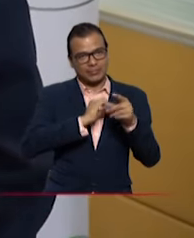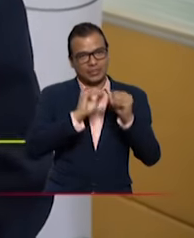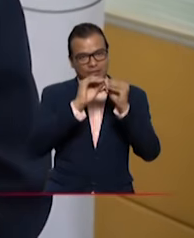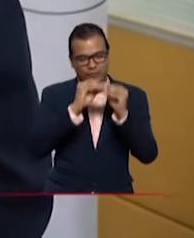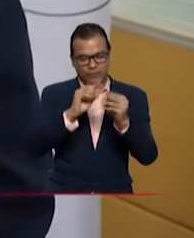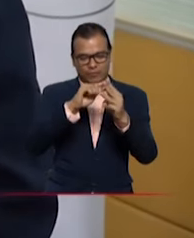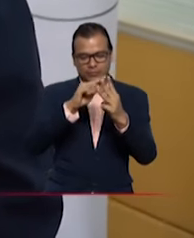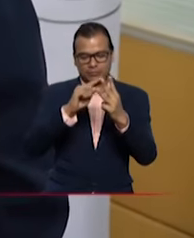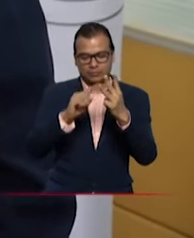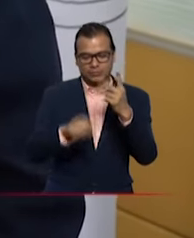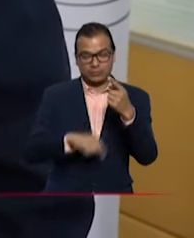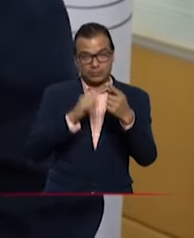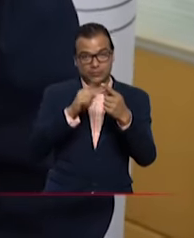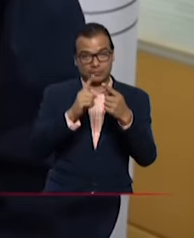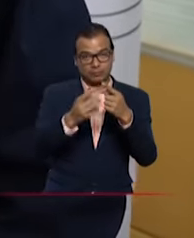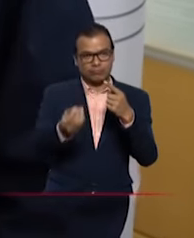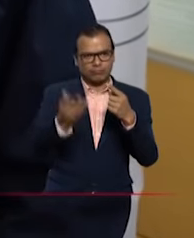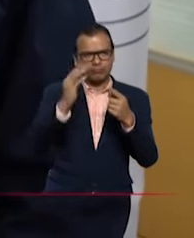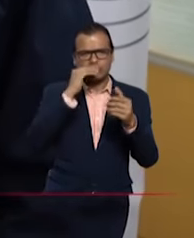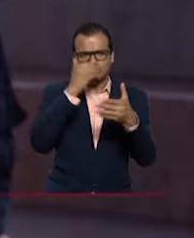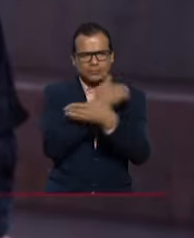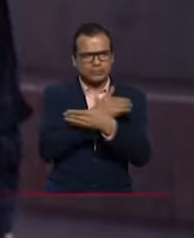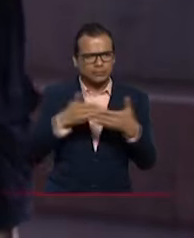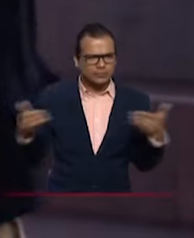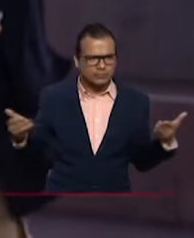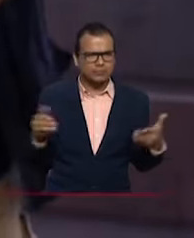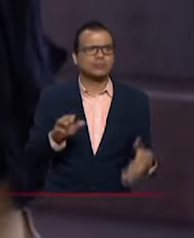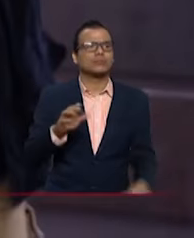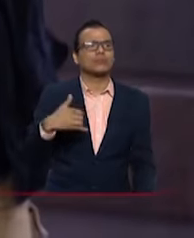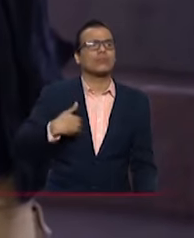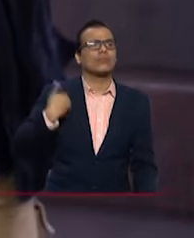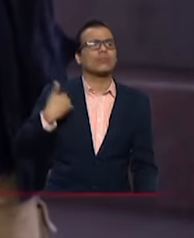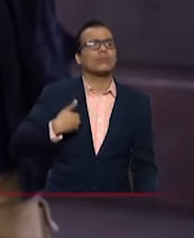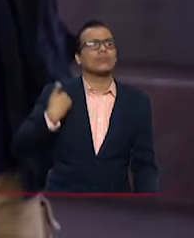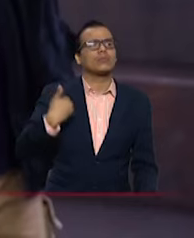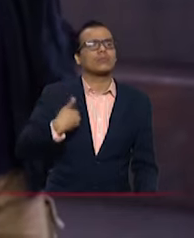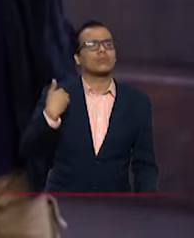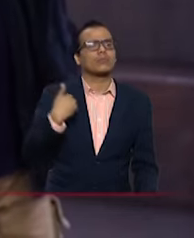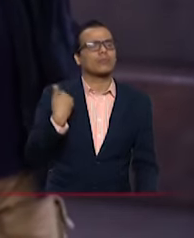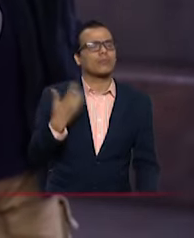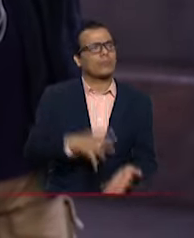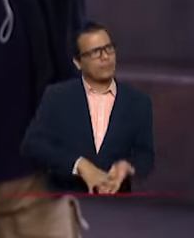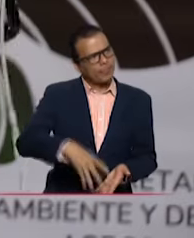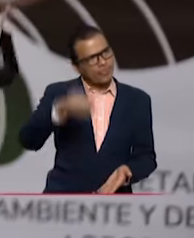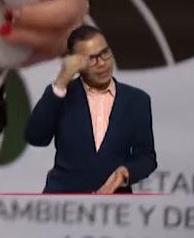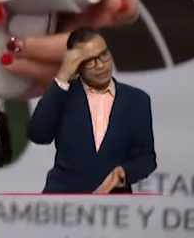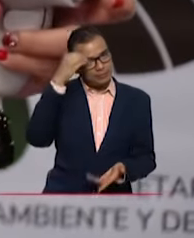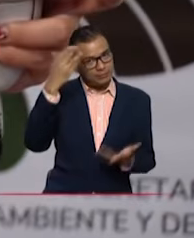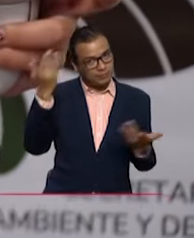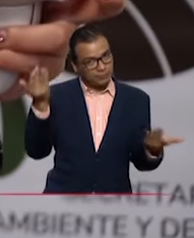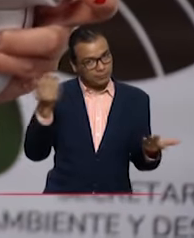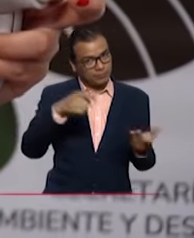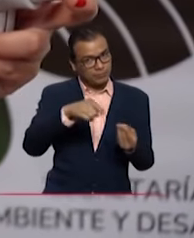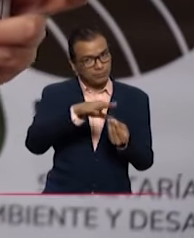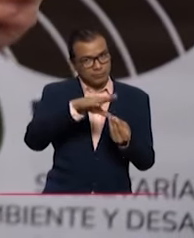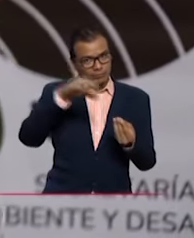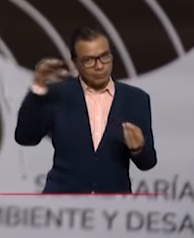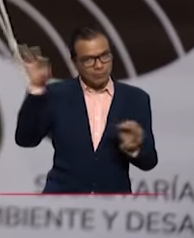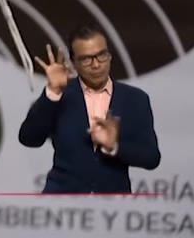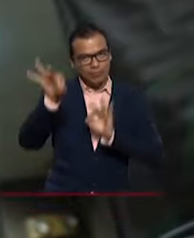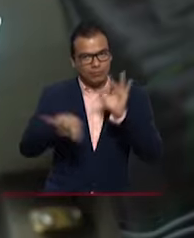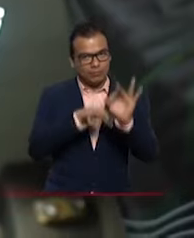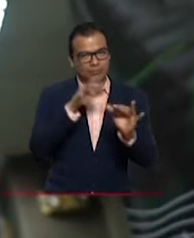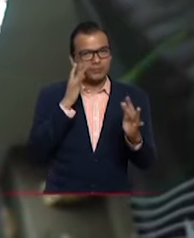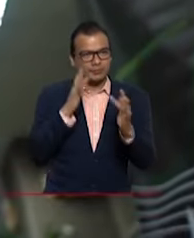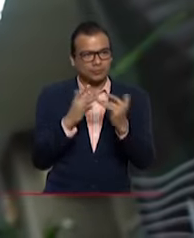pedagógica para enseñarle a nuestros niños, a nuestros jóvenes sobre la conservación. Estamos en el marco de la COP, donde pues